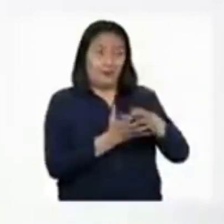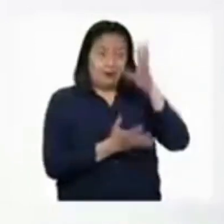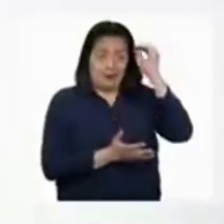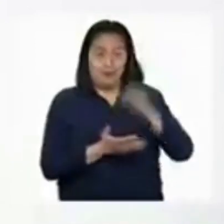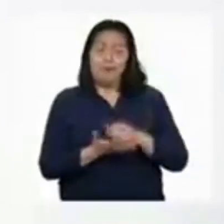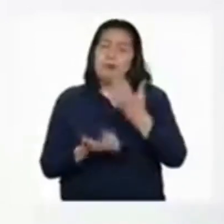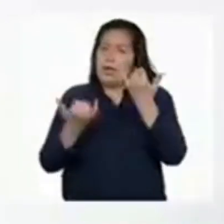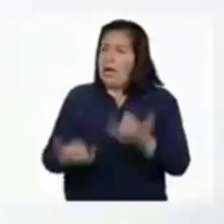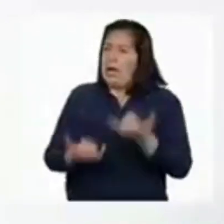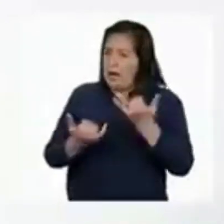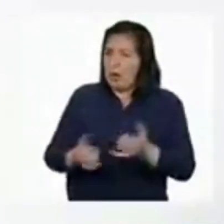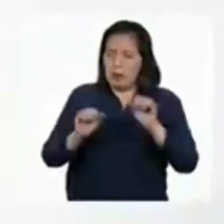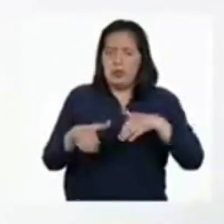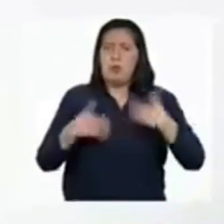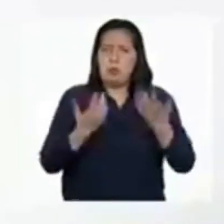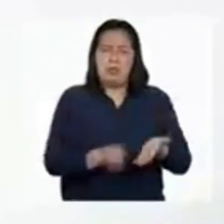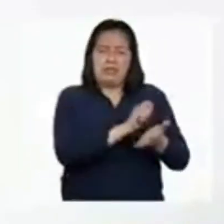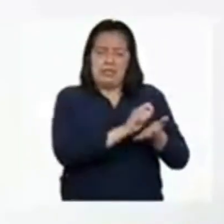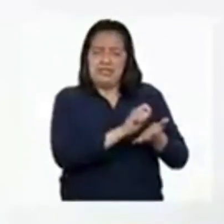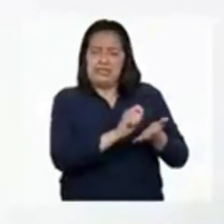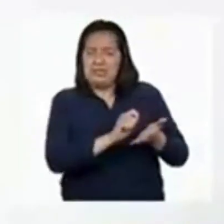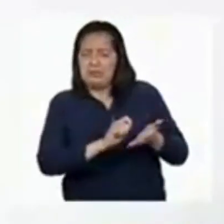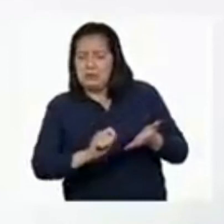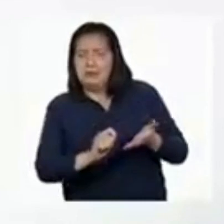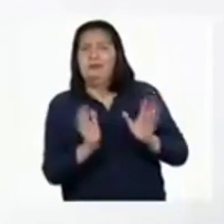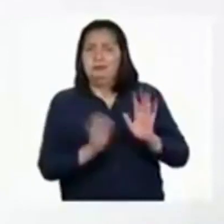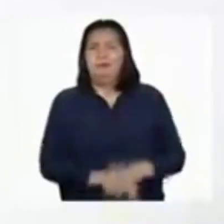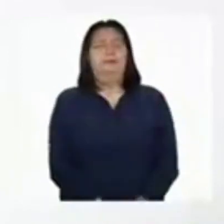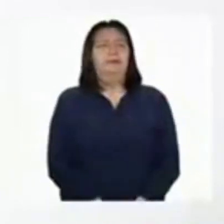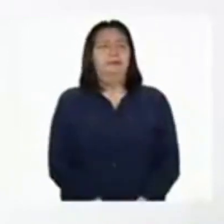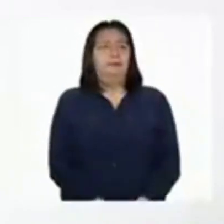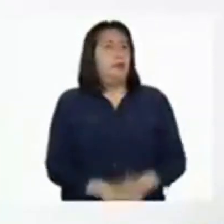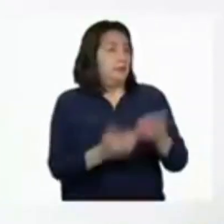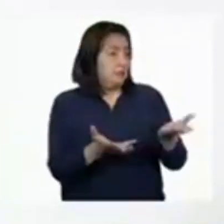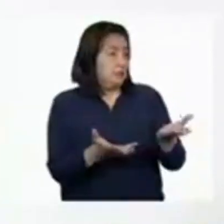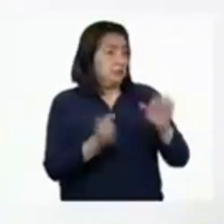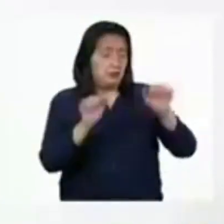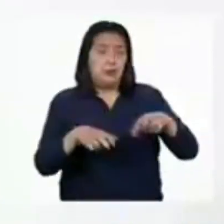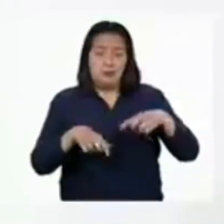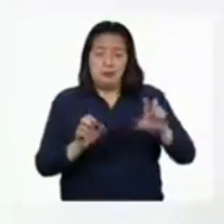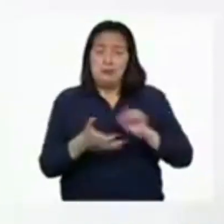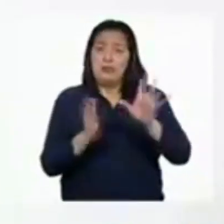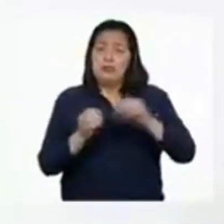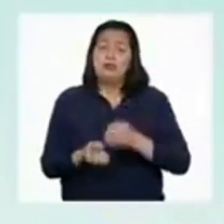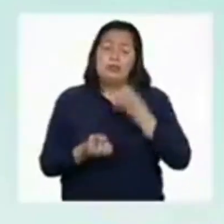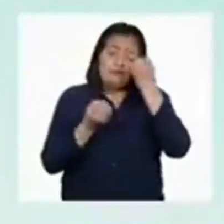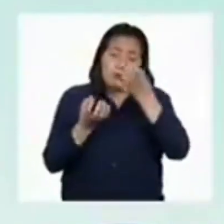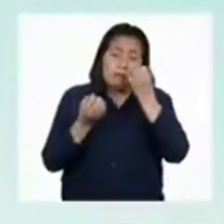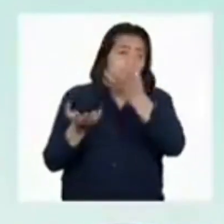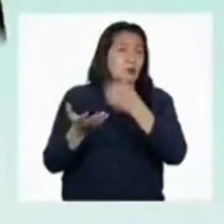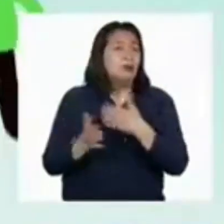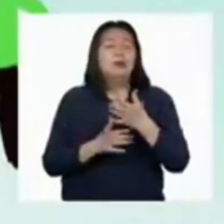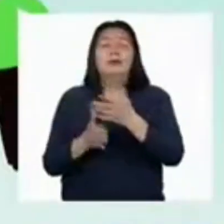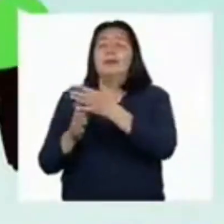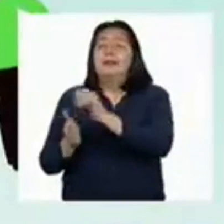pasada, ahora lo podrán poner por escrito en un texto. Esto les permitirá seguir comunicándola con